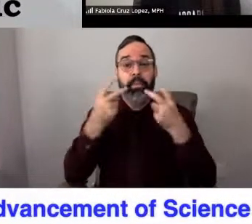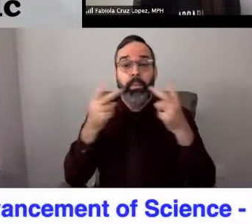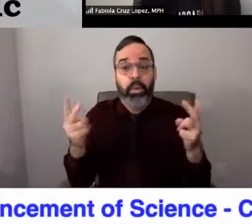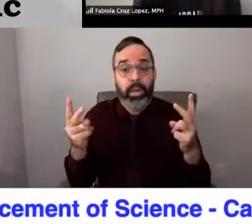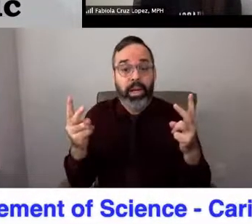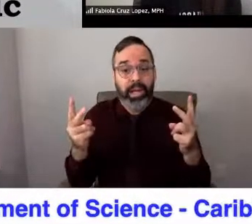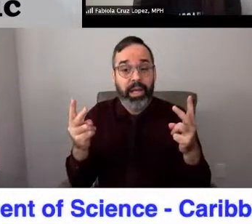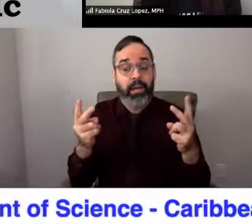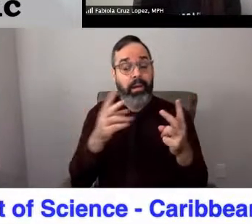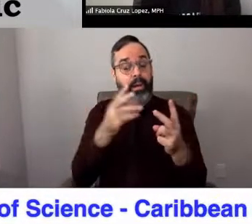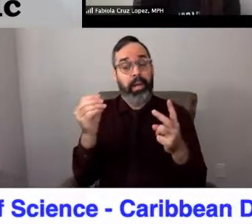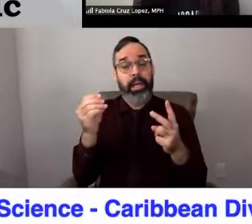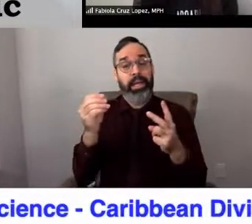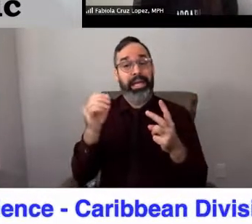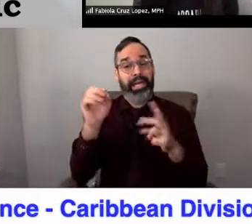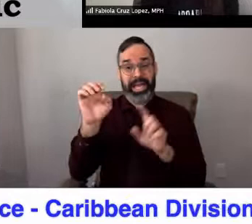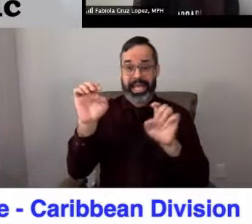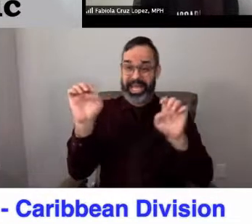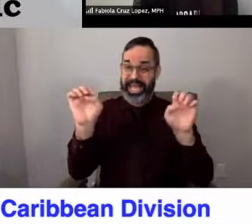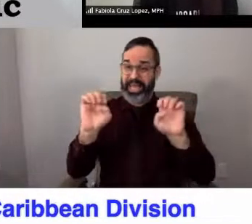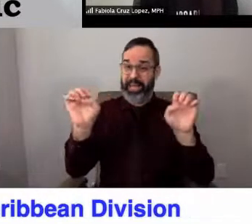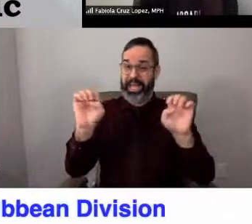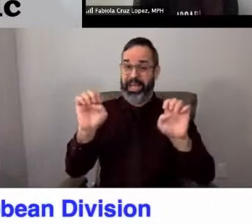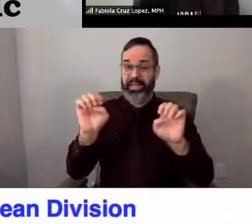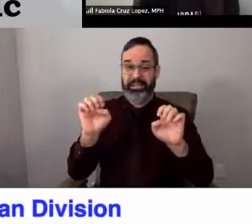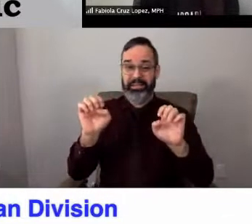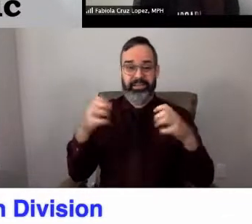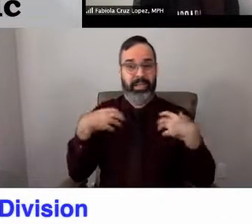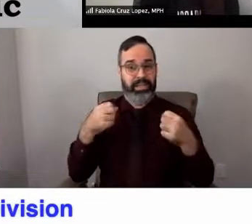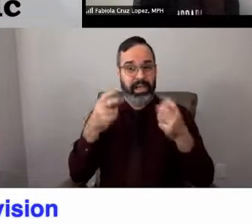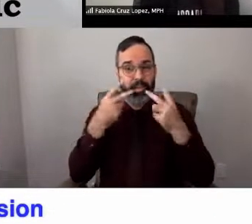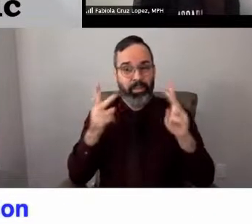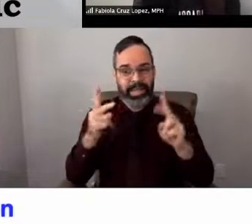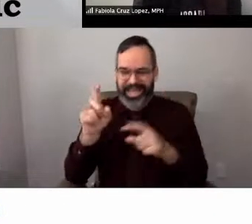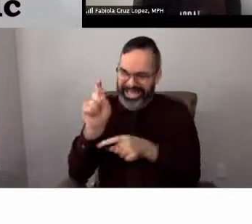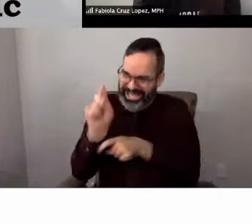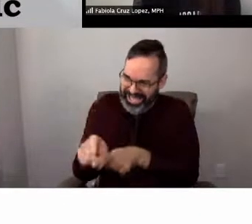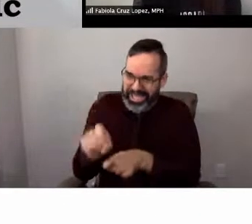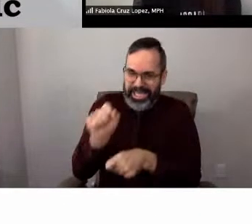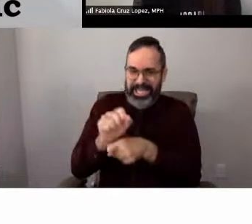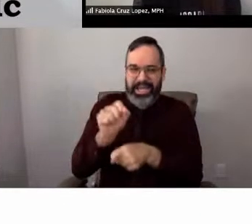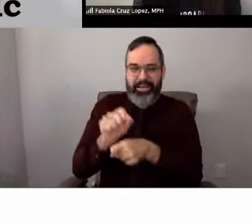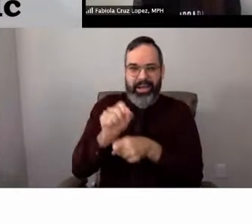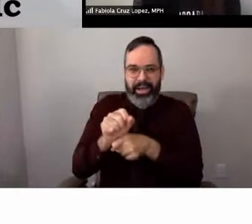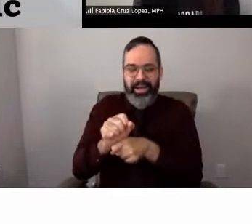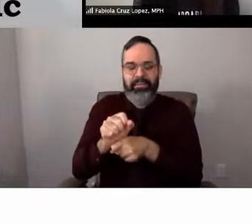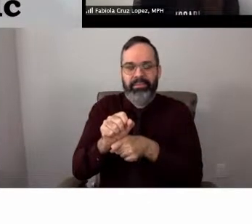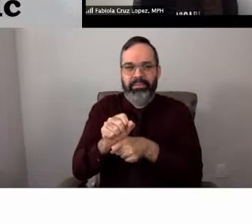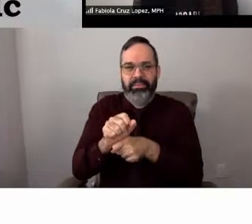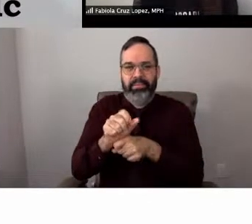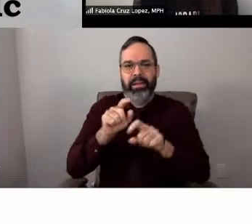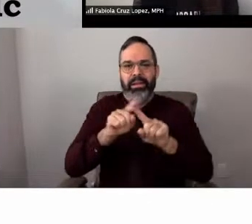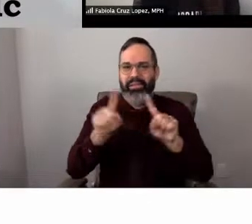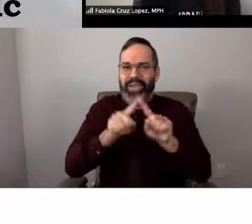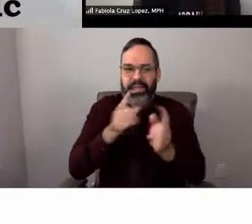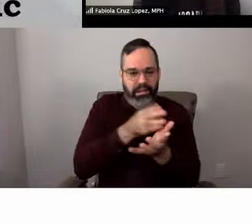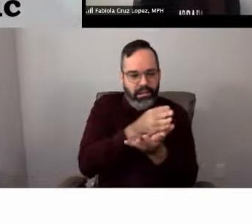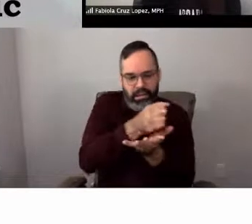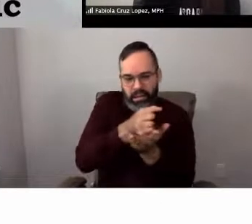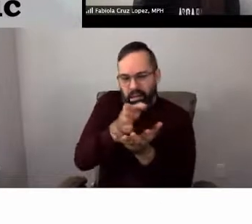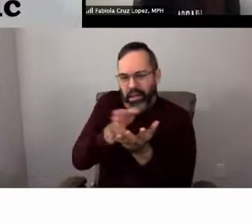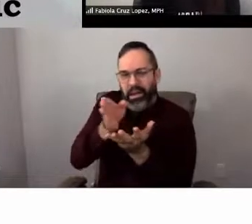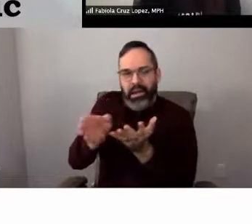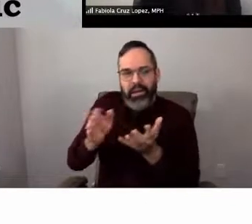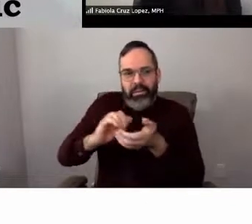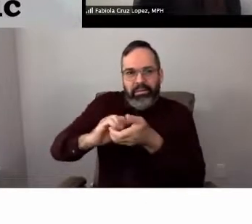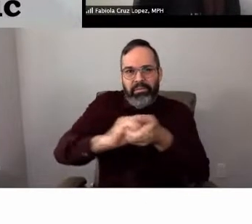las emergencias en salud pública se deben trabajar desde lo interdisciplinario. No son las entidades de salud ni solo